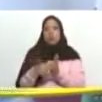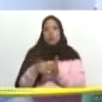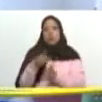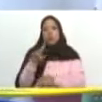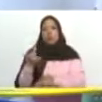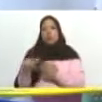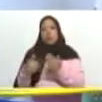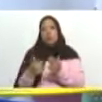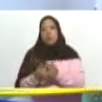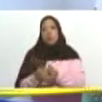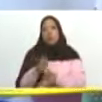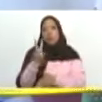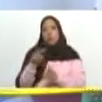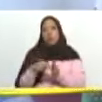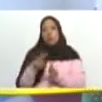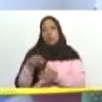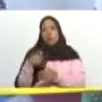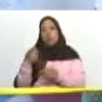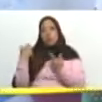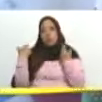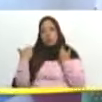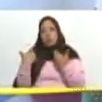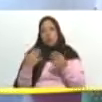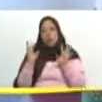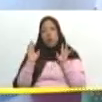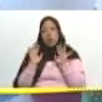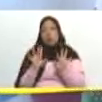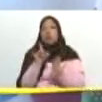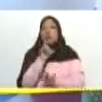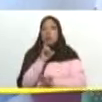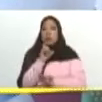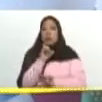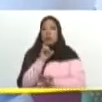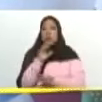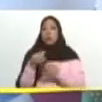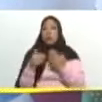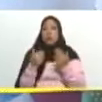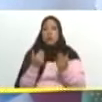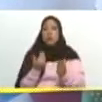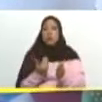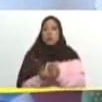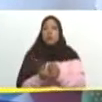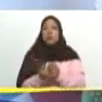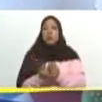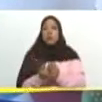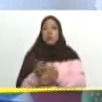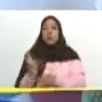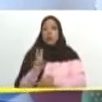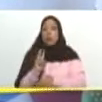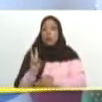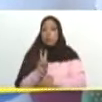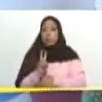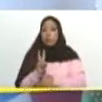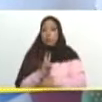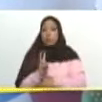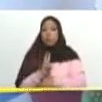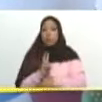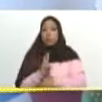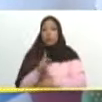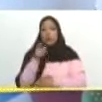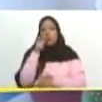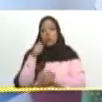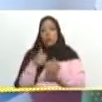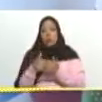empezó a haber una migración en reversa, de regreso, de venezolanos